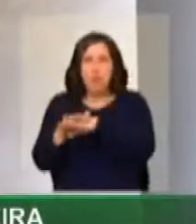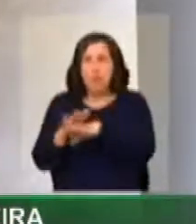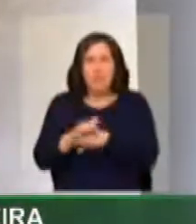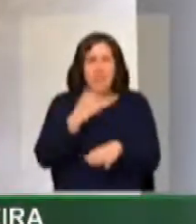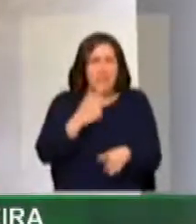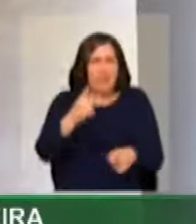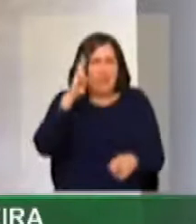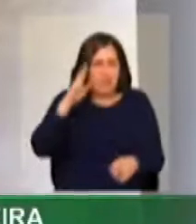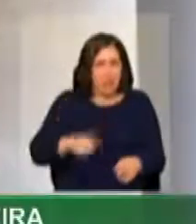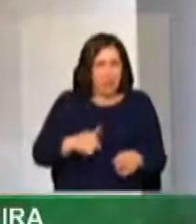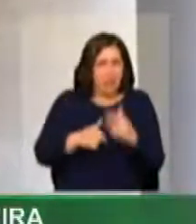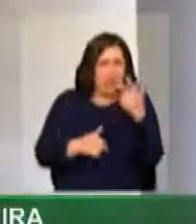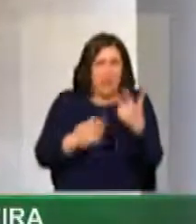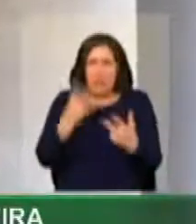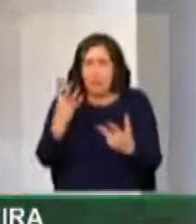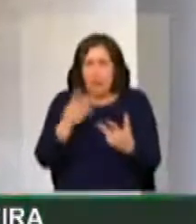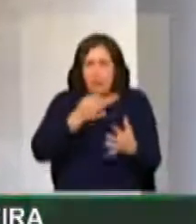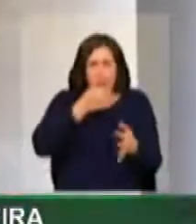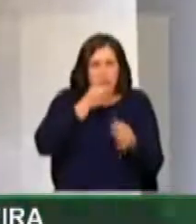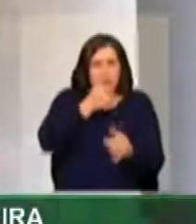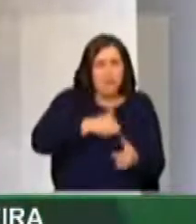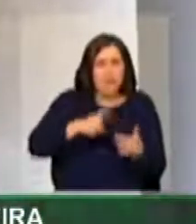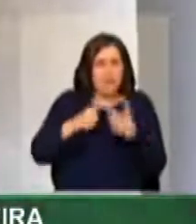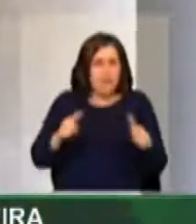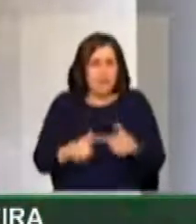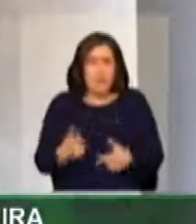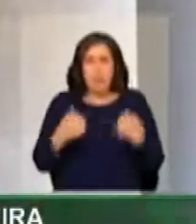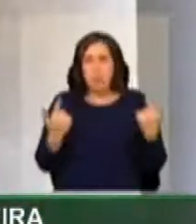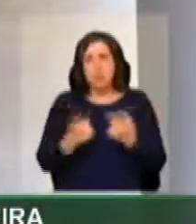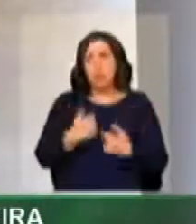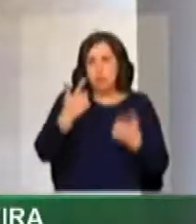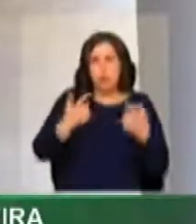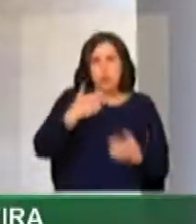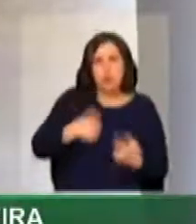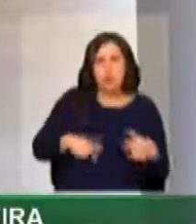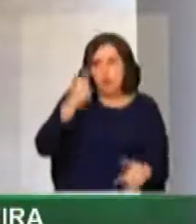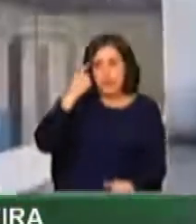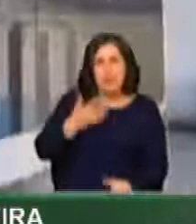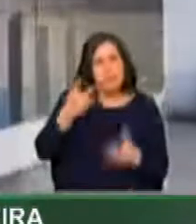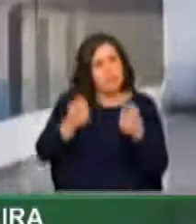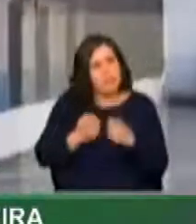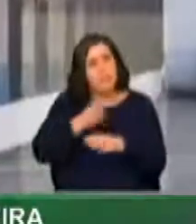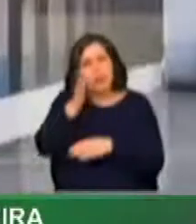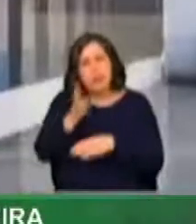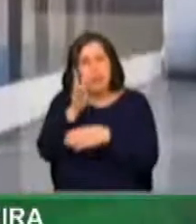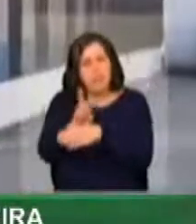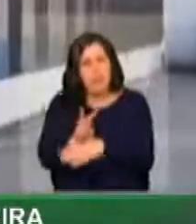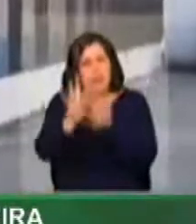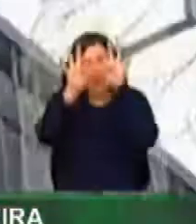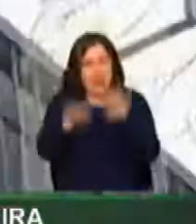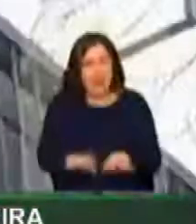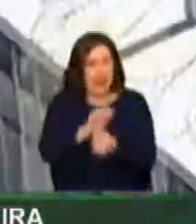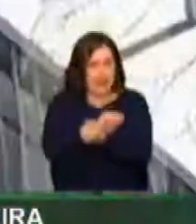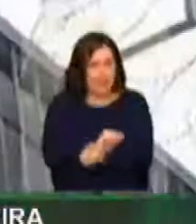es por eso que entendíamos necesario la visita justamente a la cárcel del Comcar. La iniciativa fue rechazada por